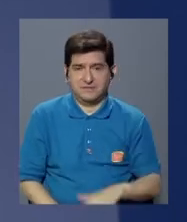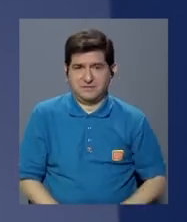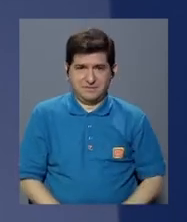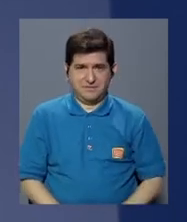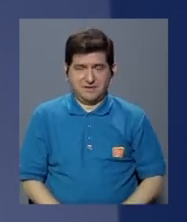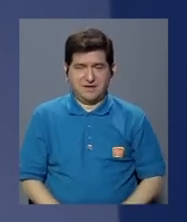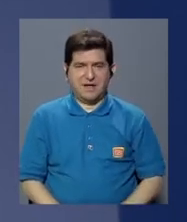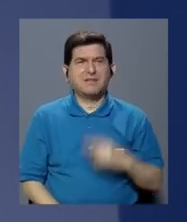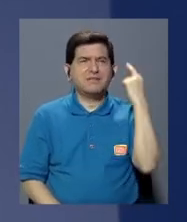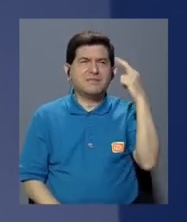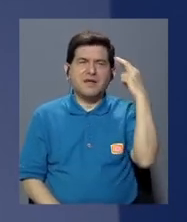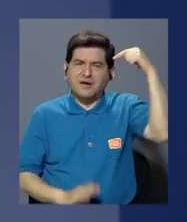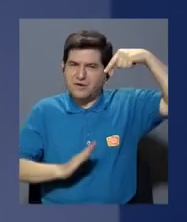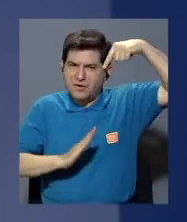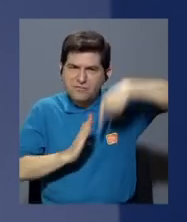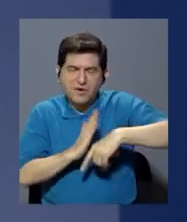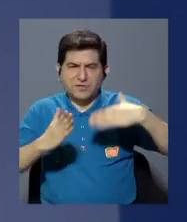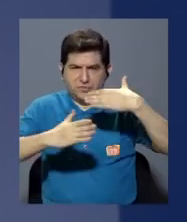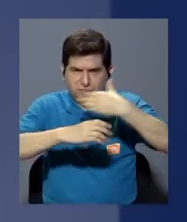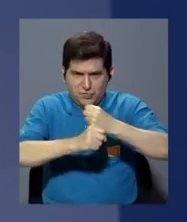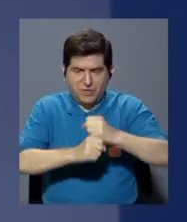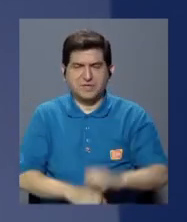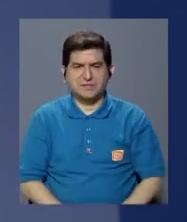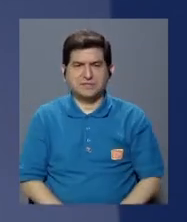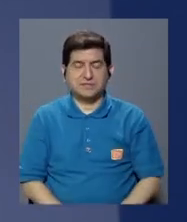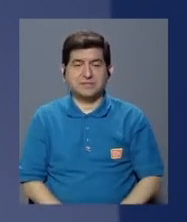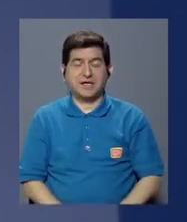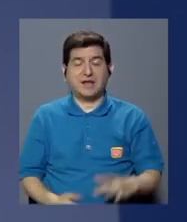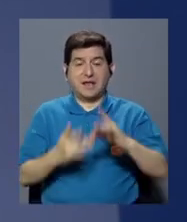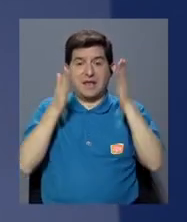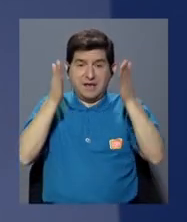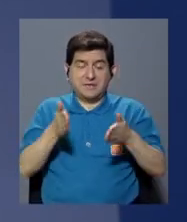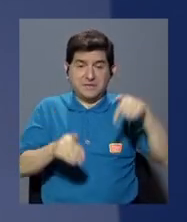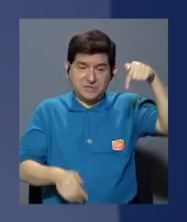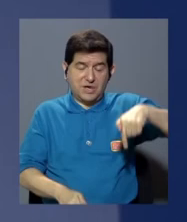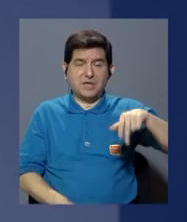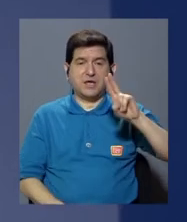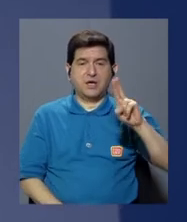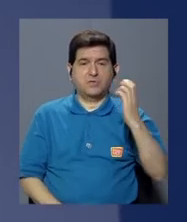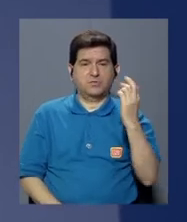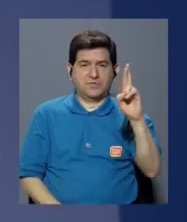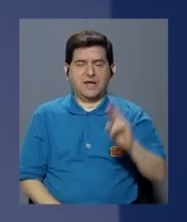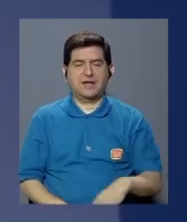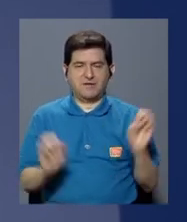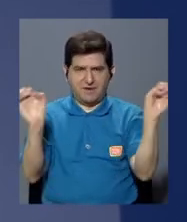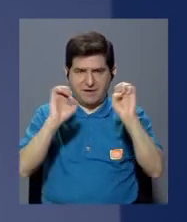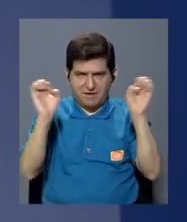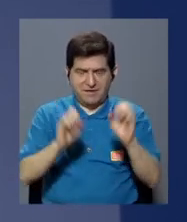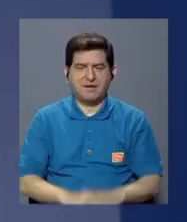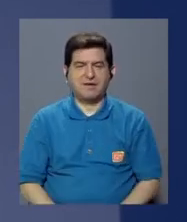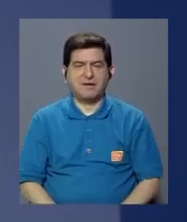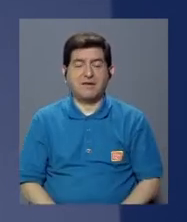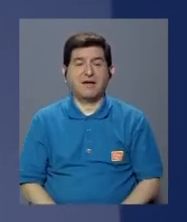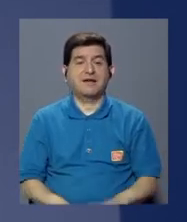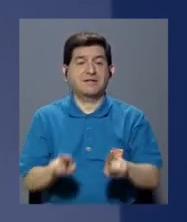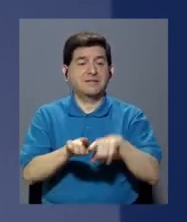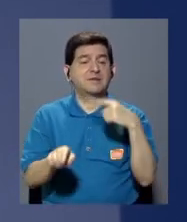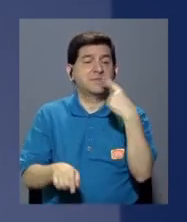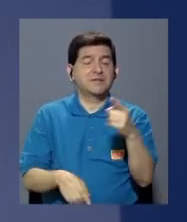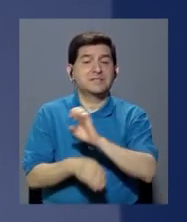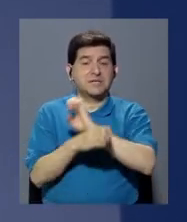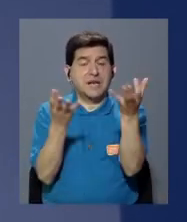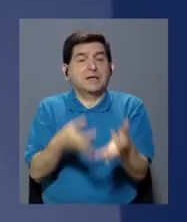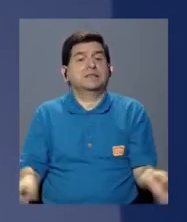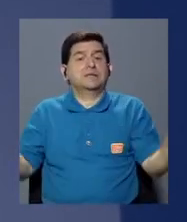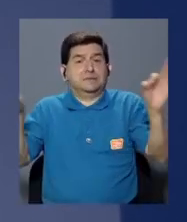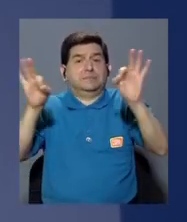línea de reflexión profunda que hace quien es nuestro experto en la Universidad de Costa Rica sobre energía, levanta la mano para